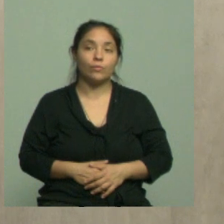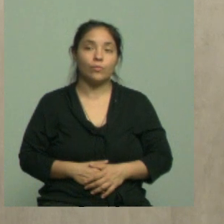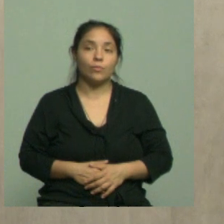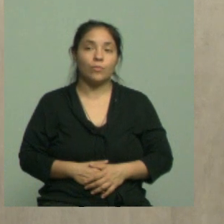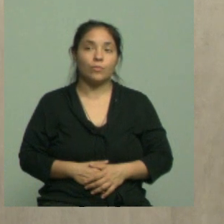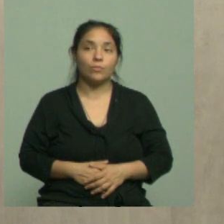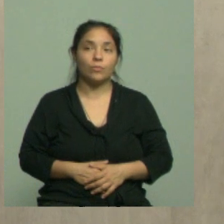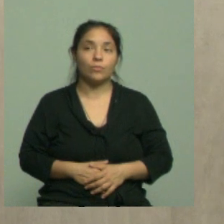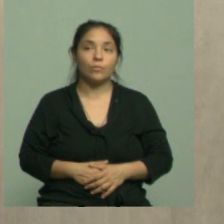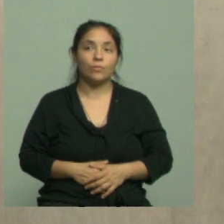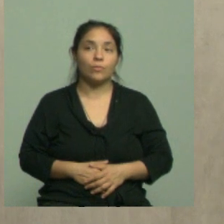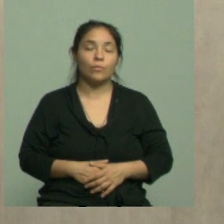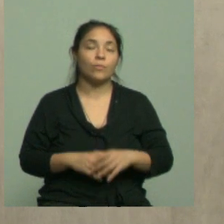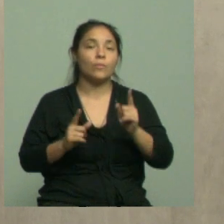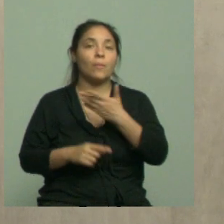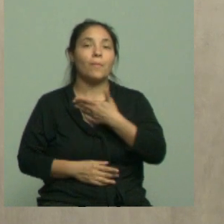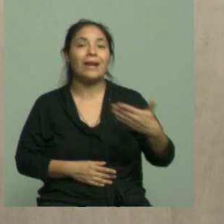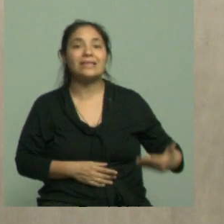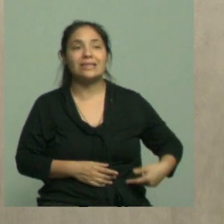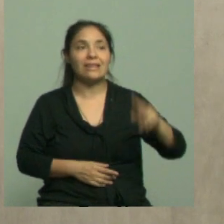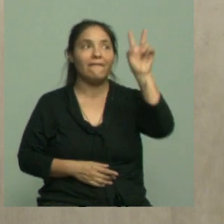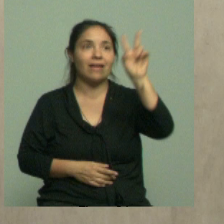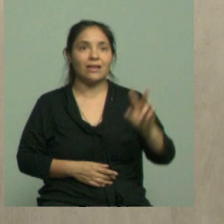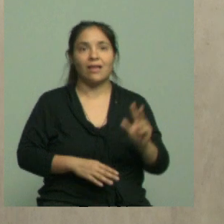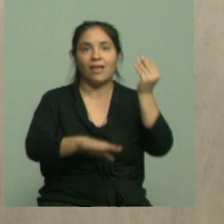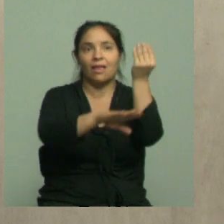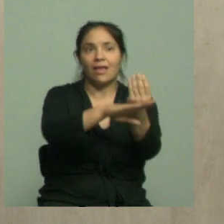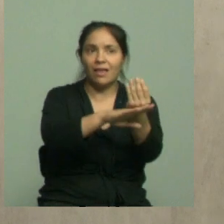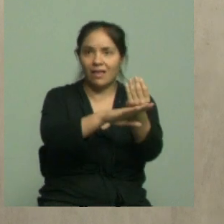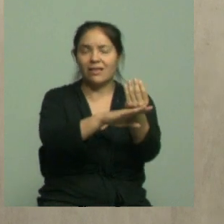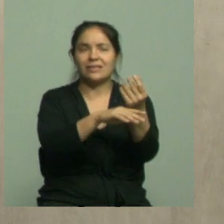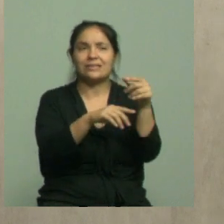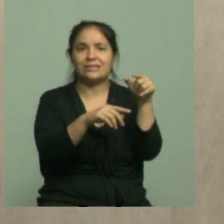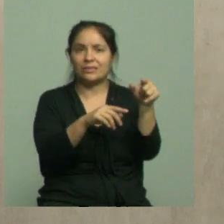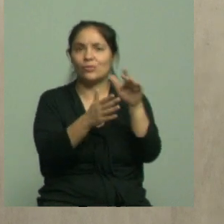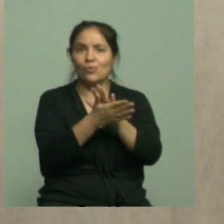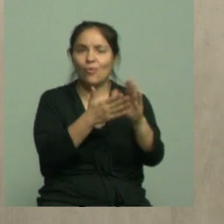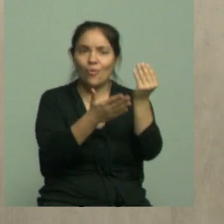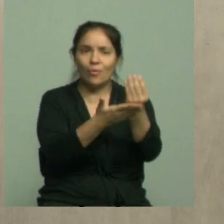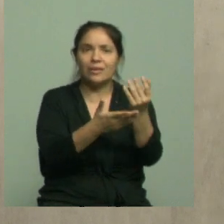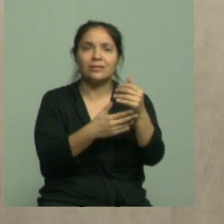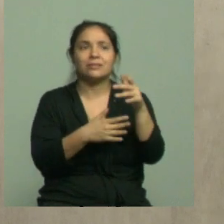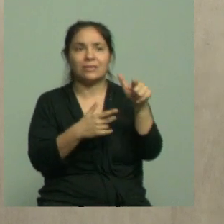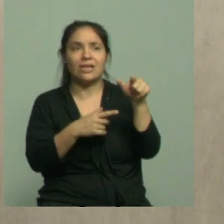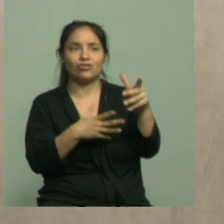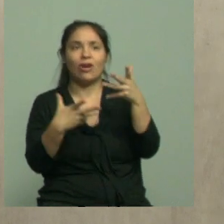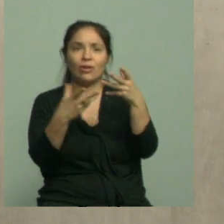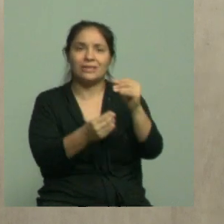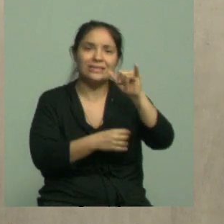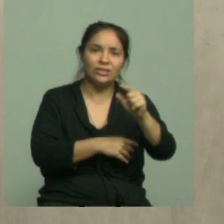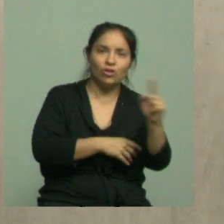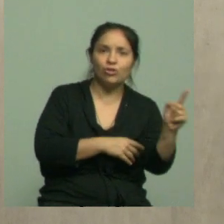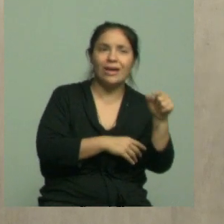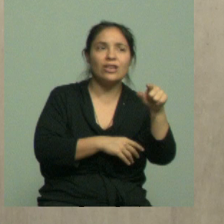Edmundo González Urrutia como presidente de Venezuela, que más que colaborar, no porque lo sea o no lo sea, pero digamos desde ahí no